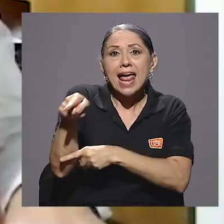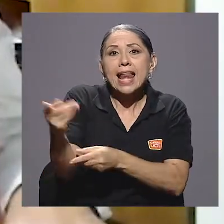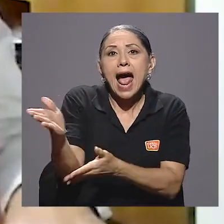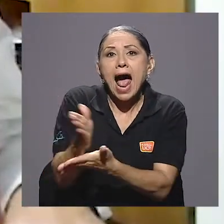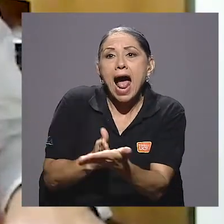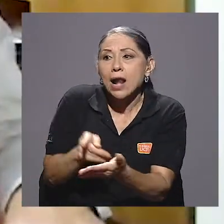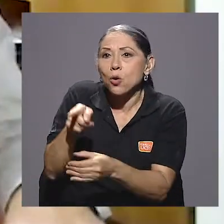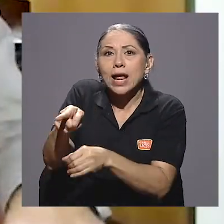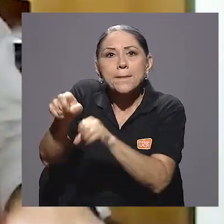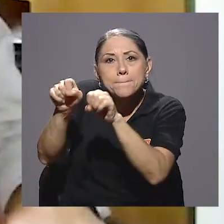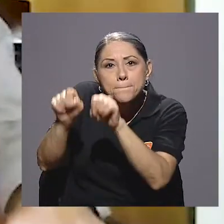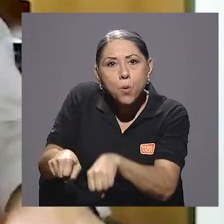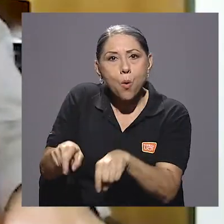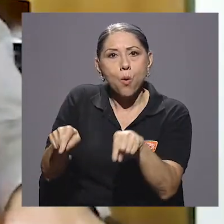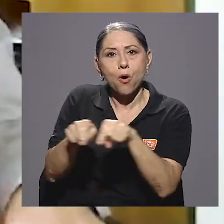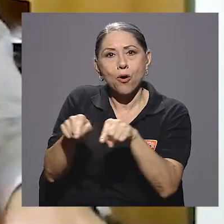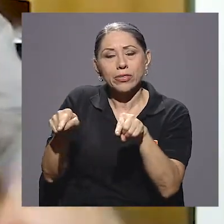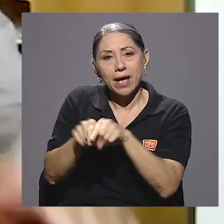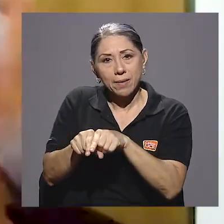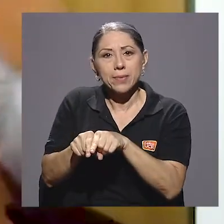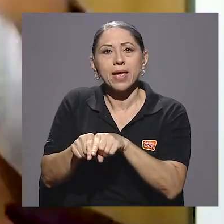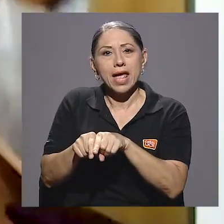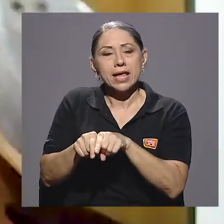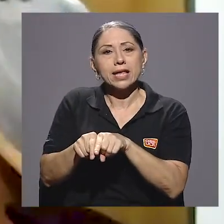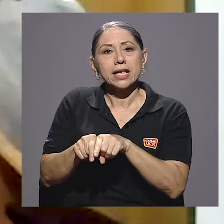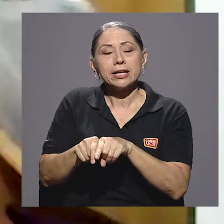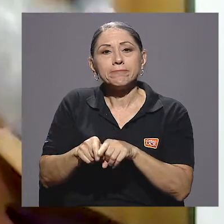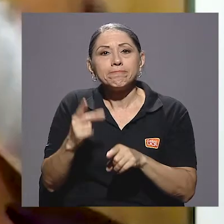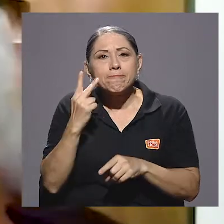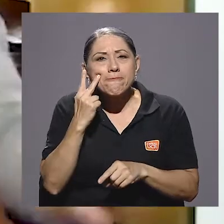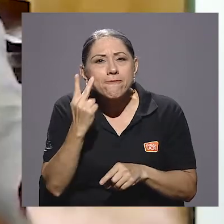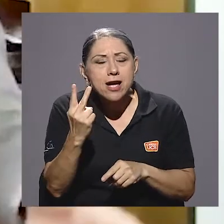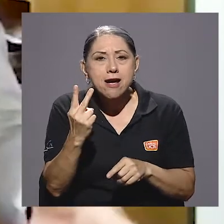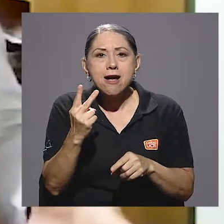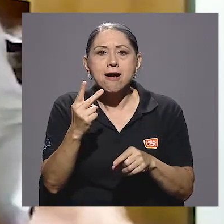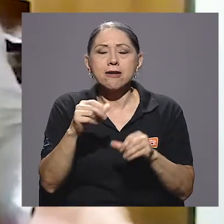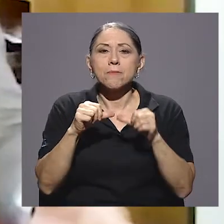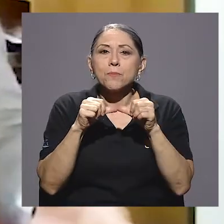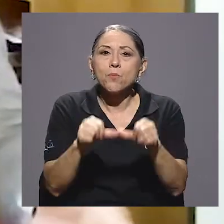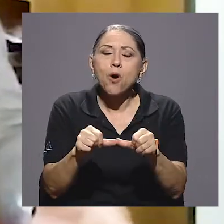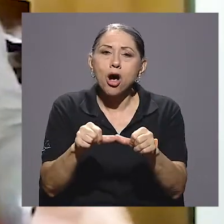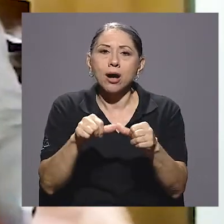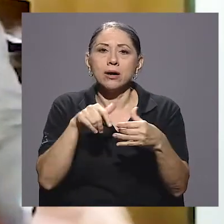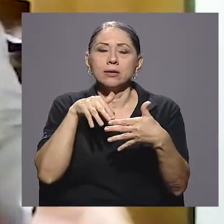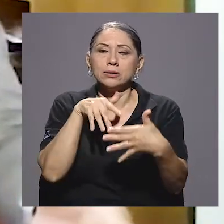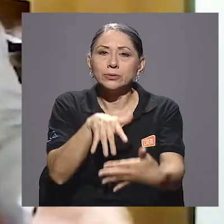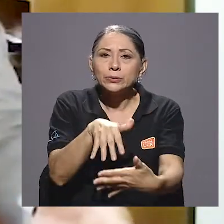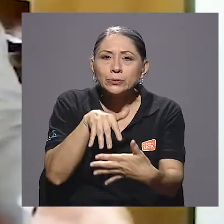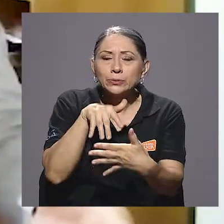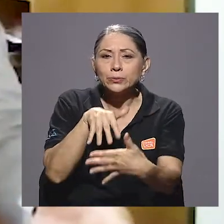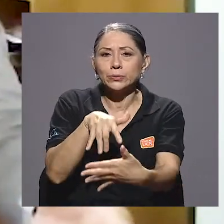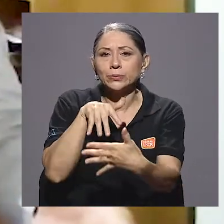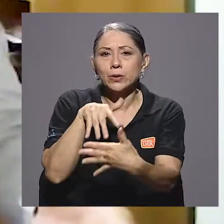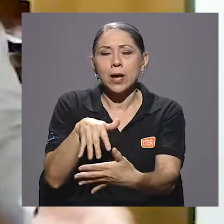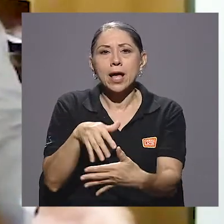que le permita a él también visualizar de una forma más